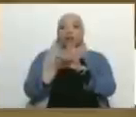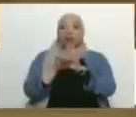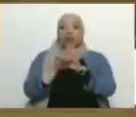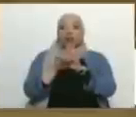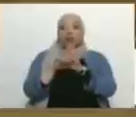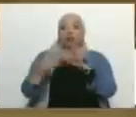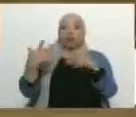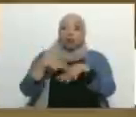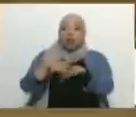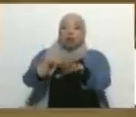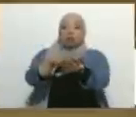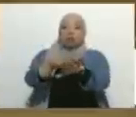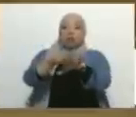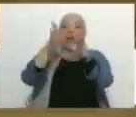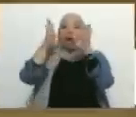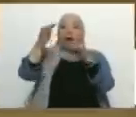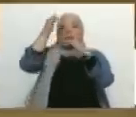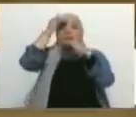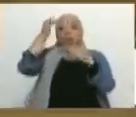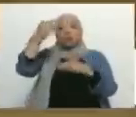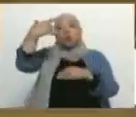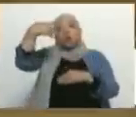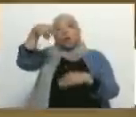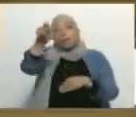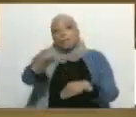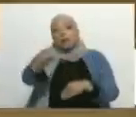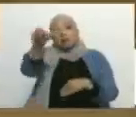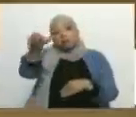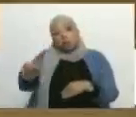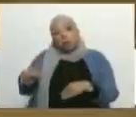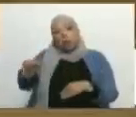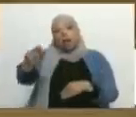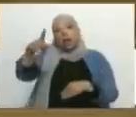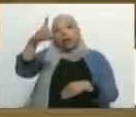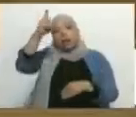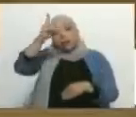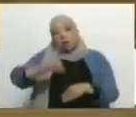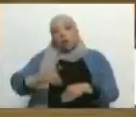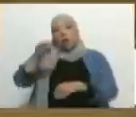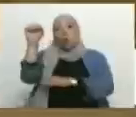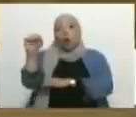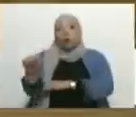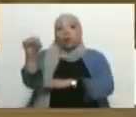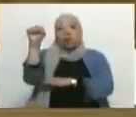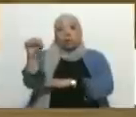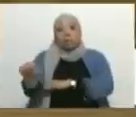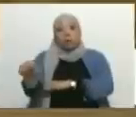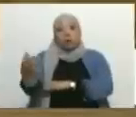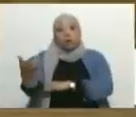la ley integral para la atención a las personas del trastorno autista.